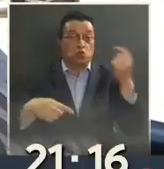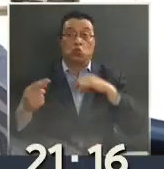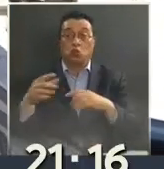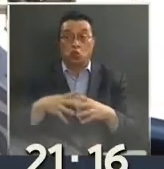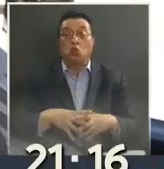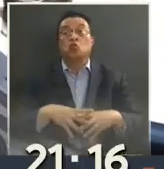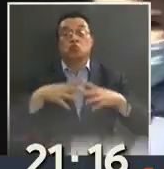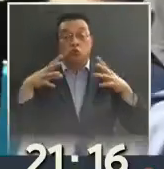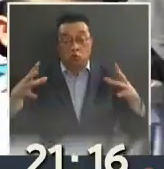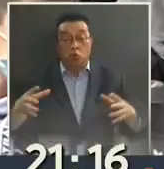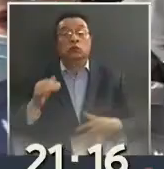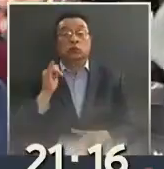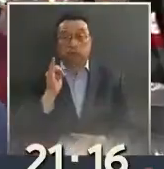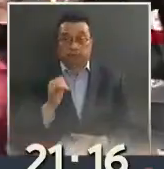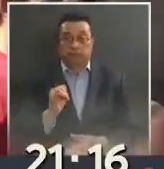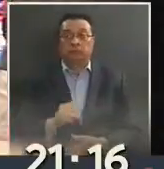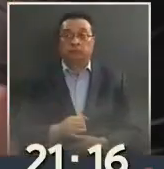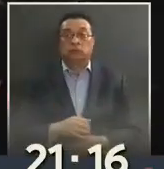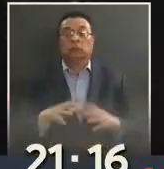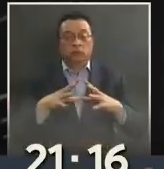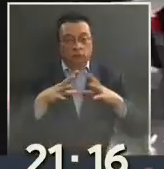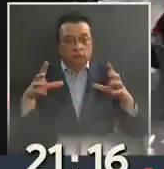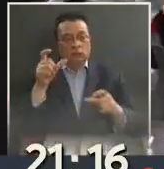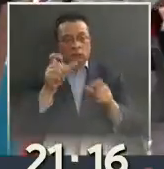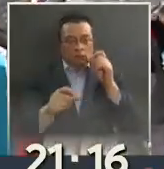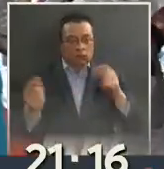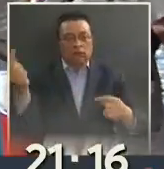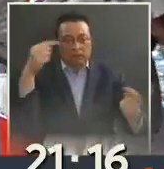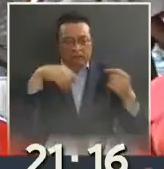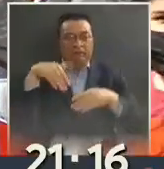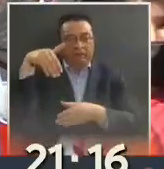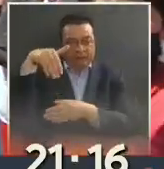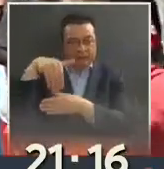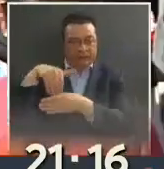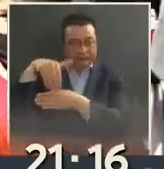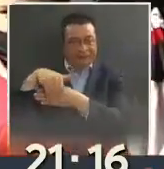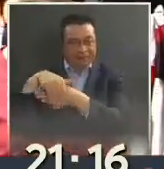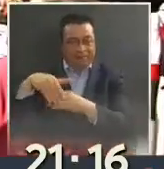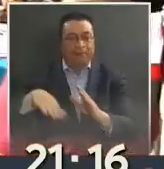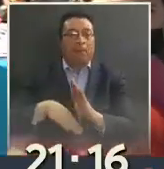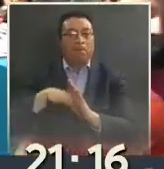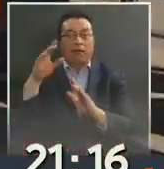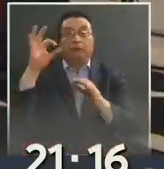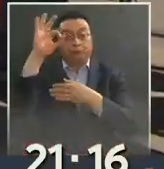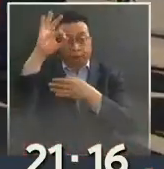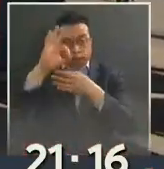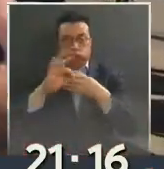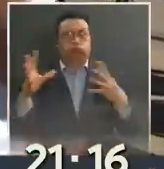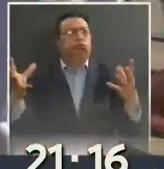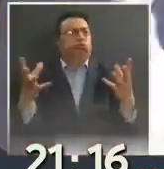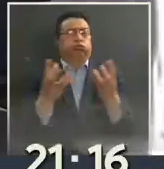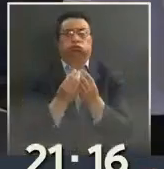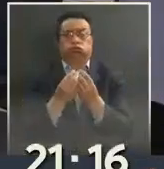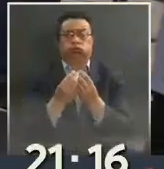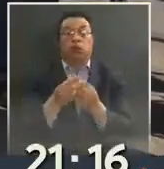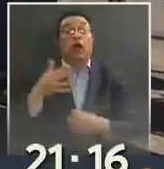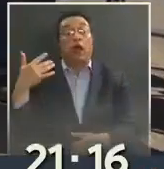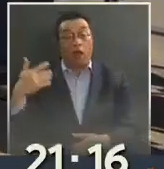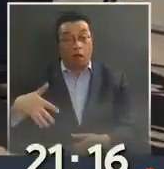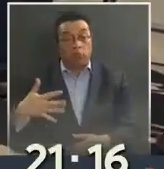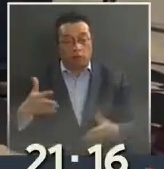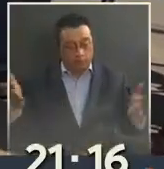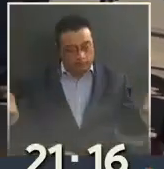Bastante gente, sí. Anda bastante gente, sobre todo en la tarde. La tardecita ya cuando viene la puesta al sol se llena aquí. Es importante igual que se